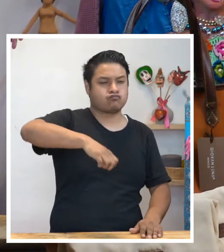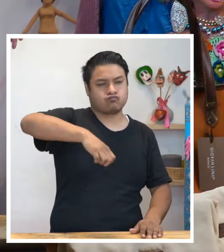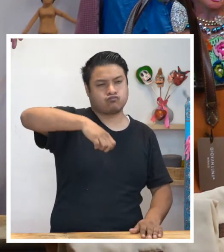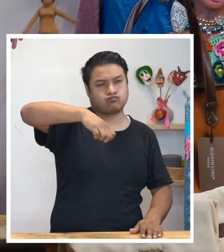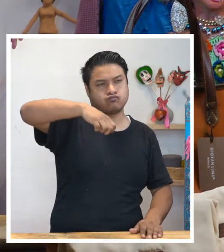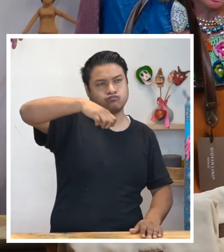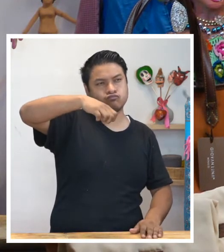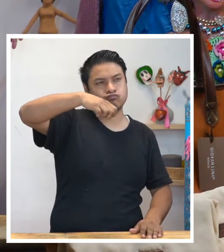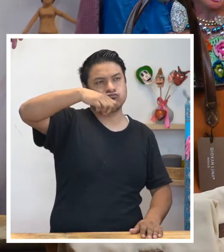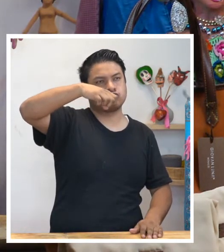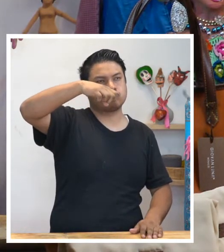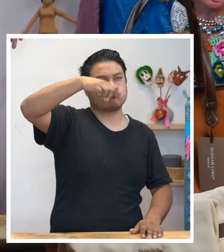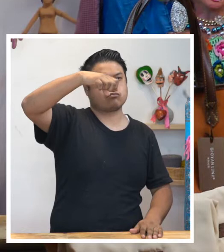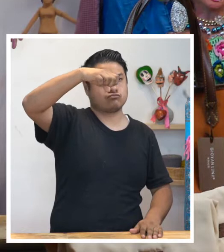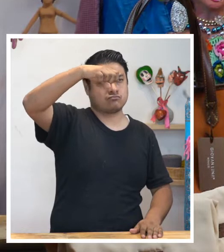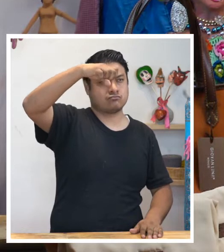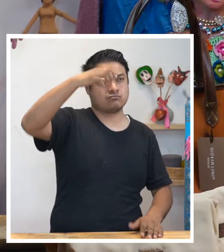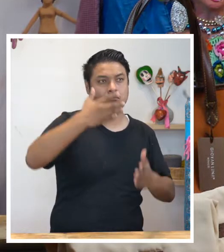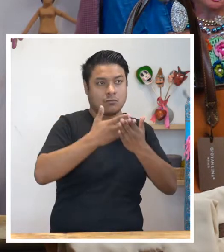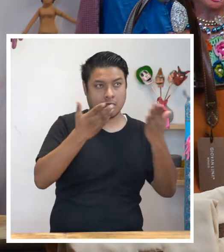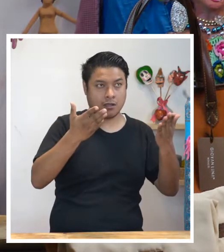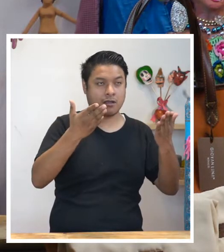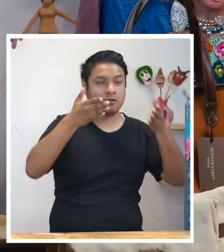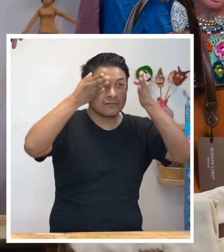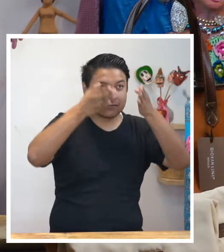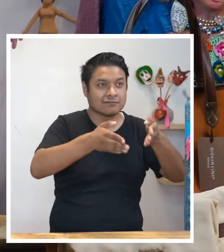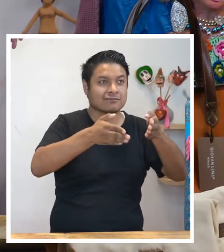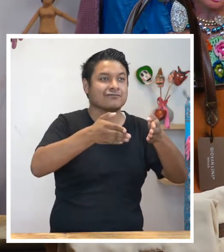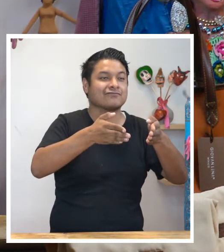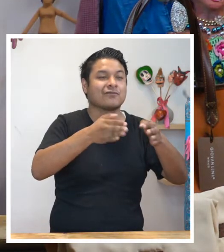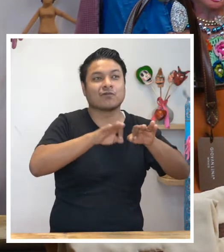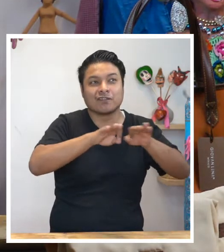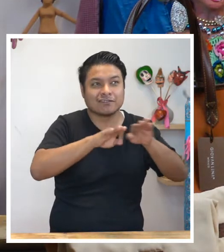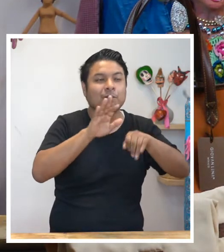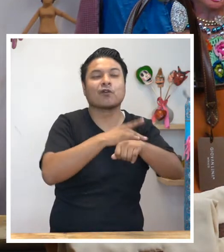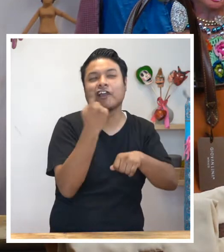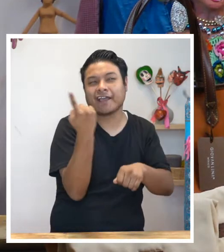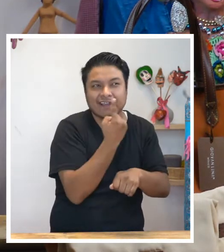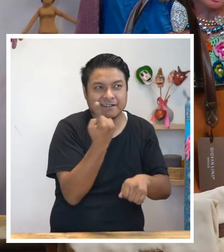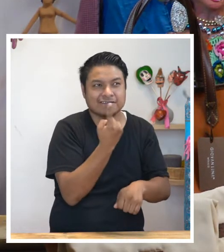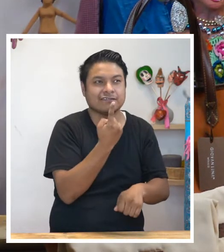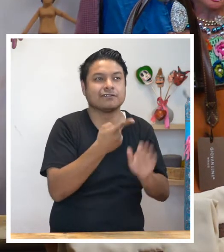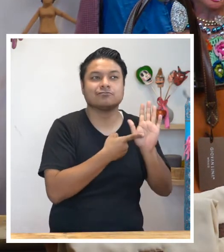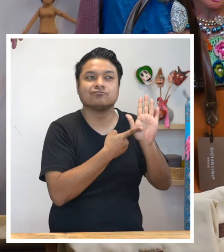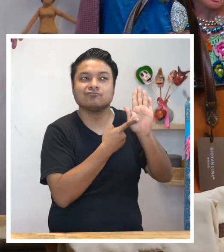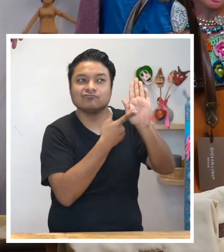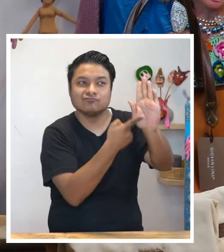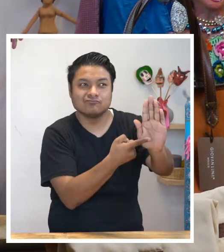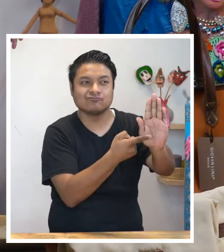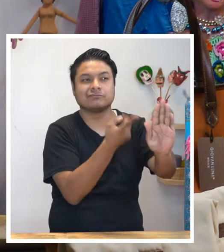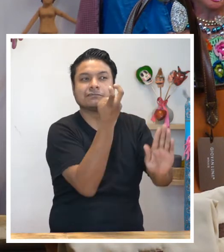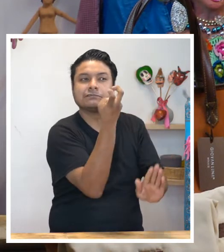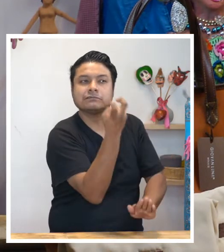Guanajuato Capital. Tengo una pequeña tienda en la calle de Alonso, en el centro histórico. Tenemos bolsas,